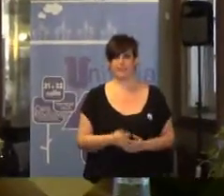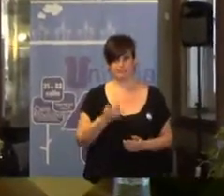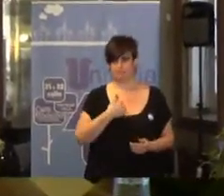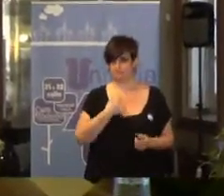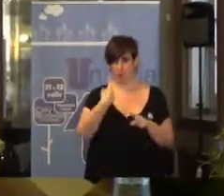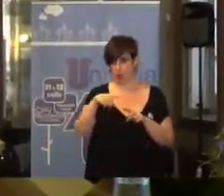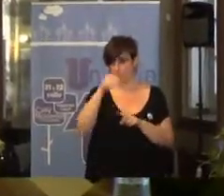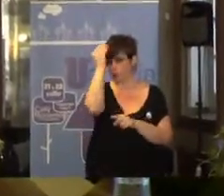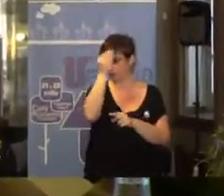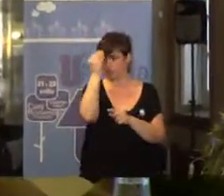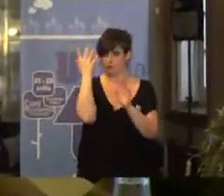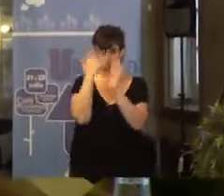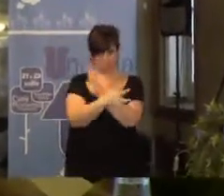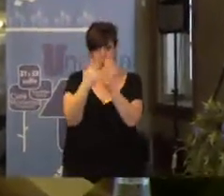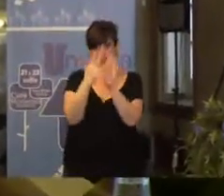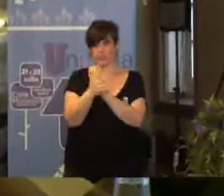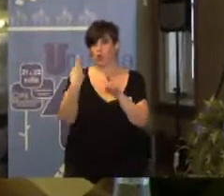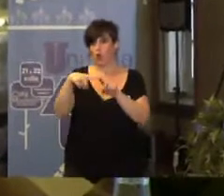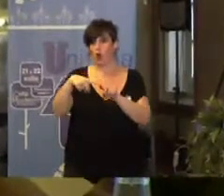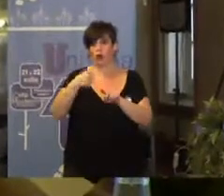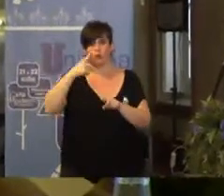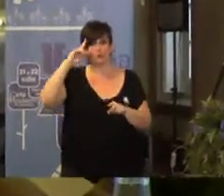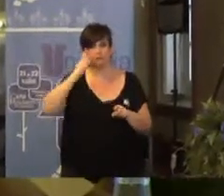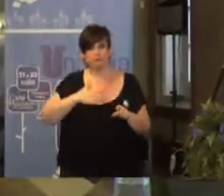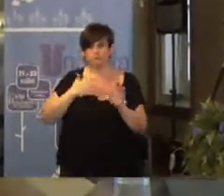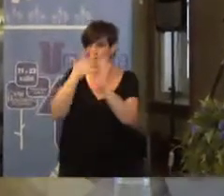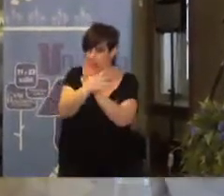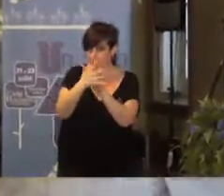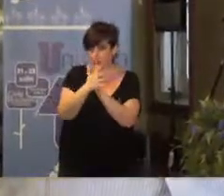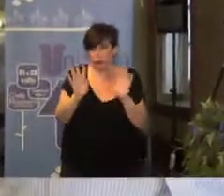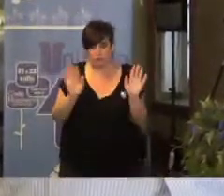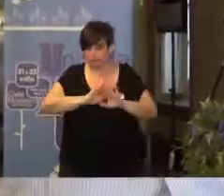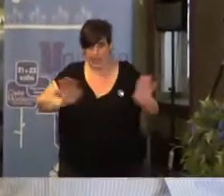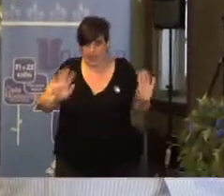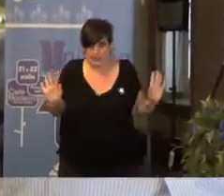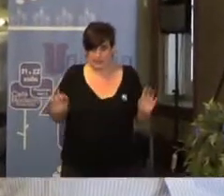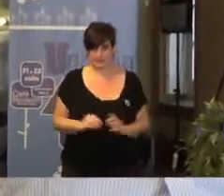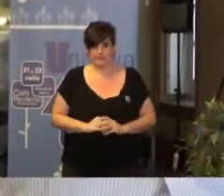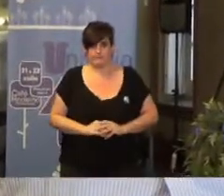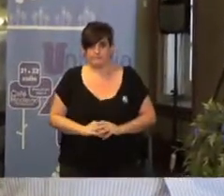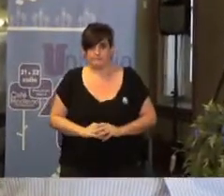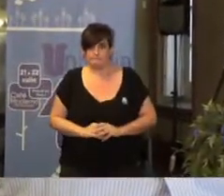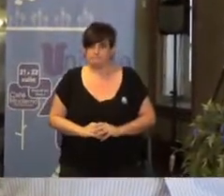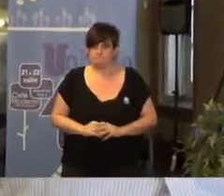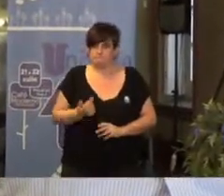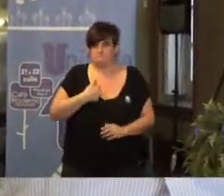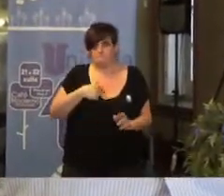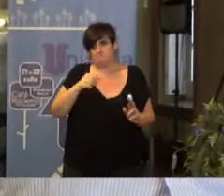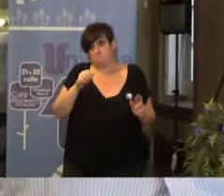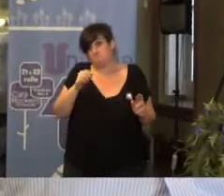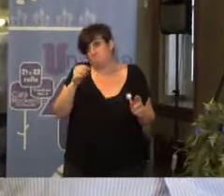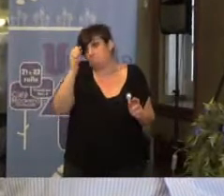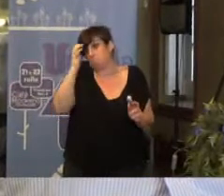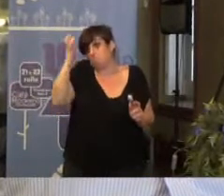penso, o que vivín ou o que vivo, pero nada máis. E supoño que a moitos e a moitas de vós pois